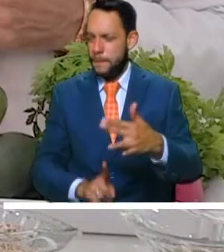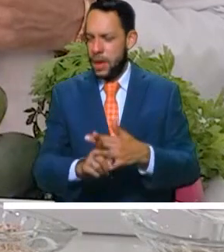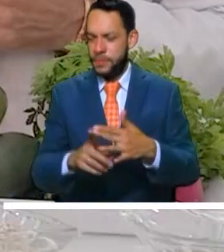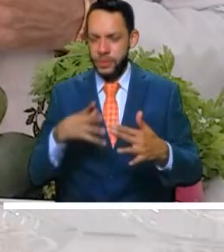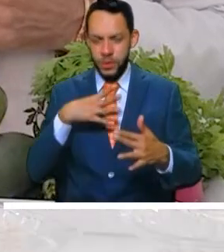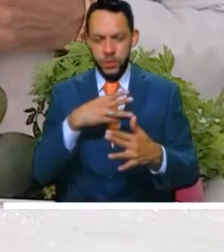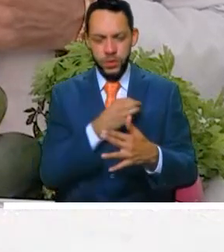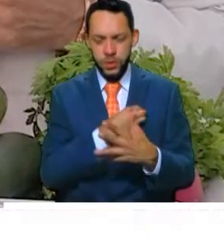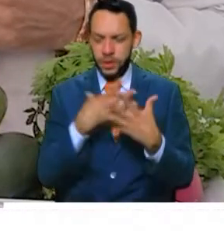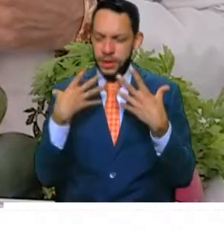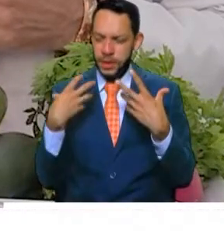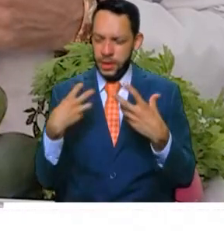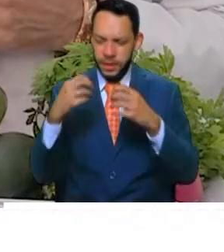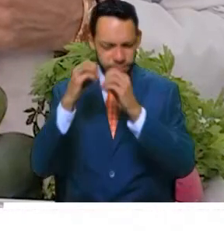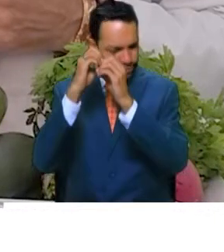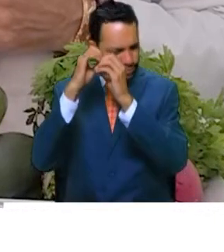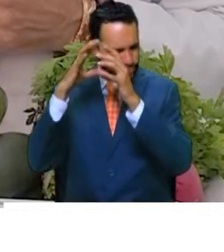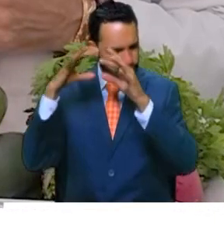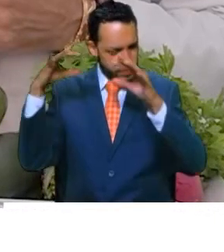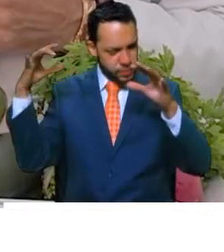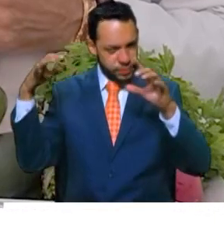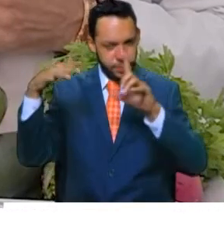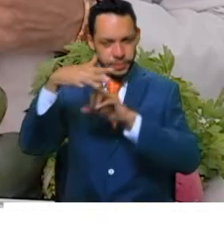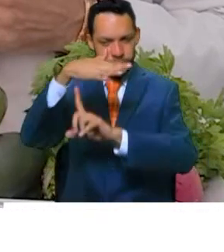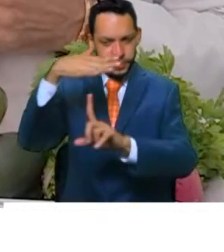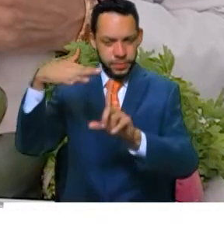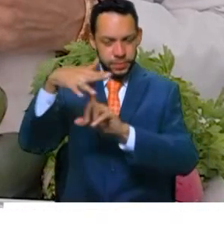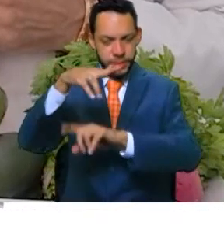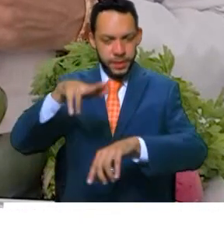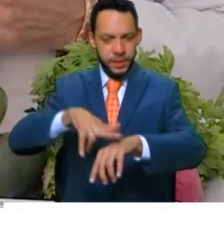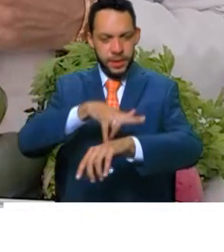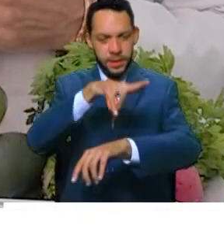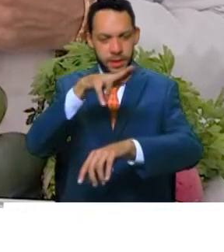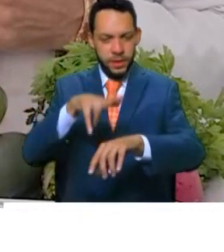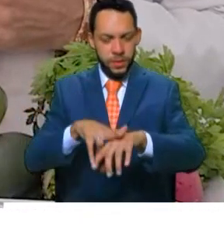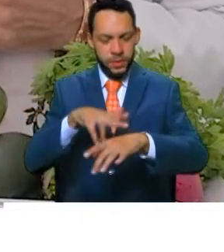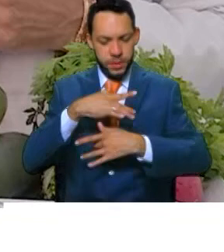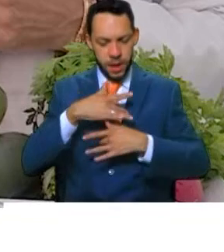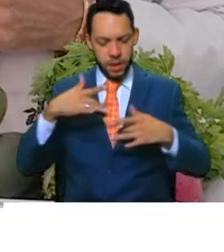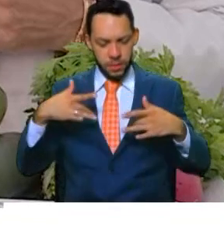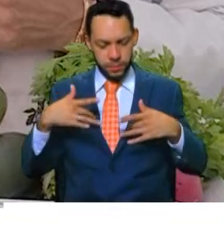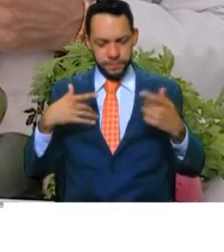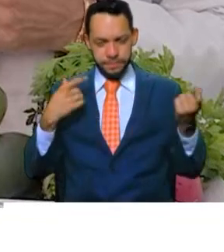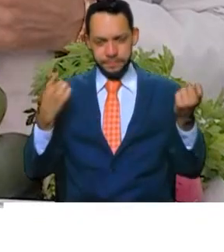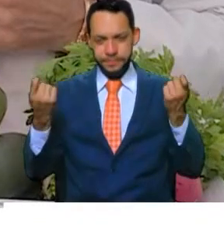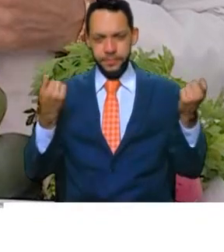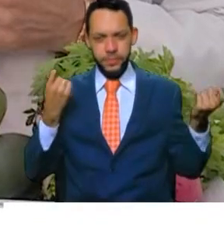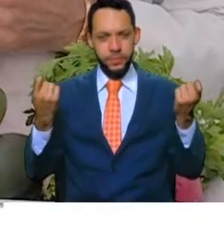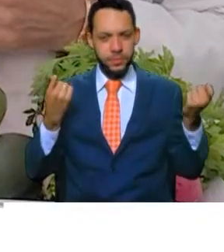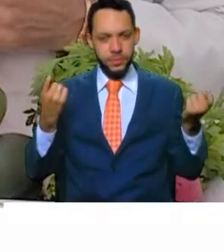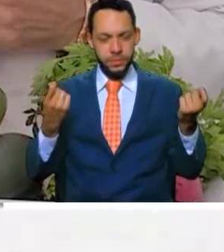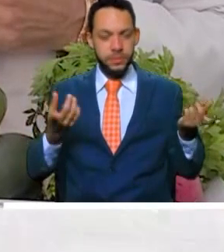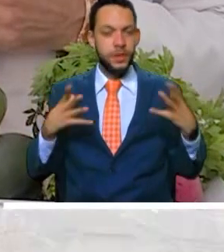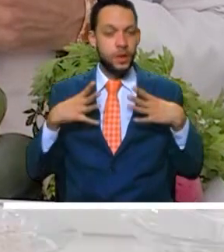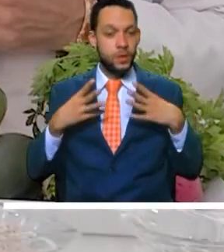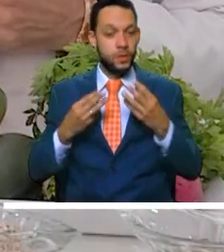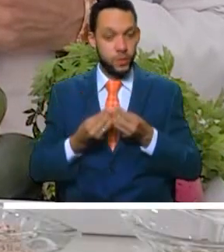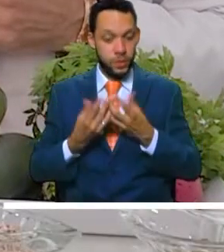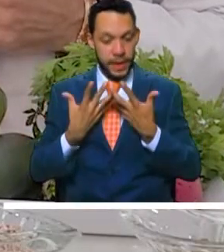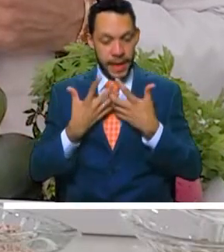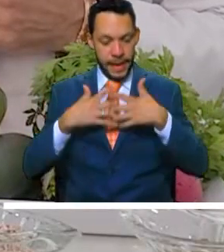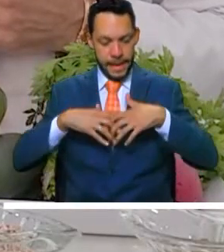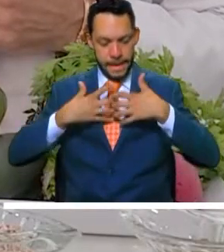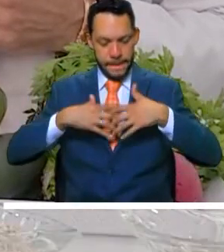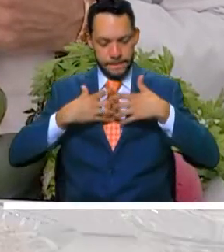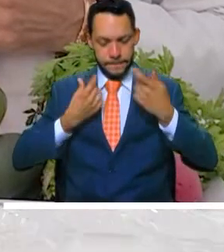del sueño de ser totalmente amigables con el medio ambiente y con nuestra salud, ya que nuestros productos también son amigables con